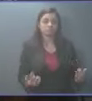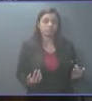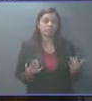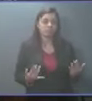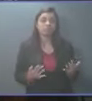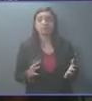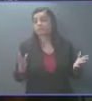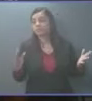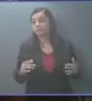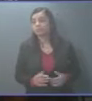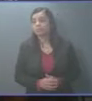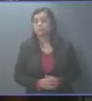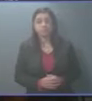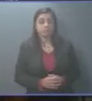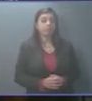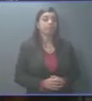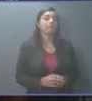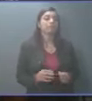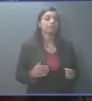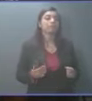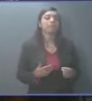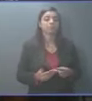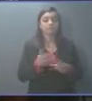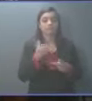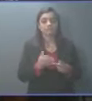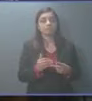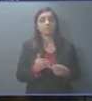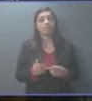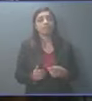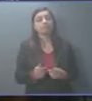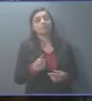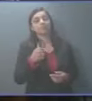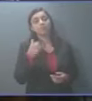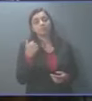pronto esta tercera fase. Voy a continuar.